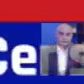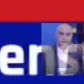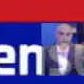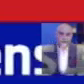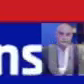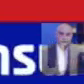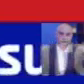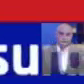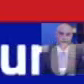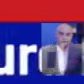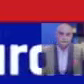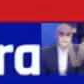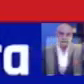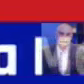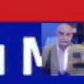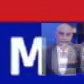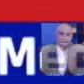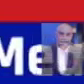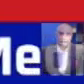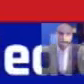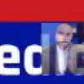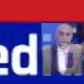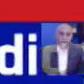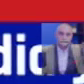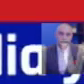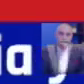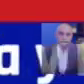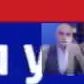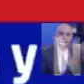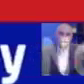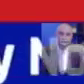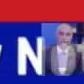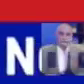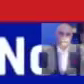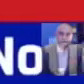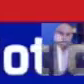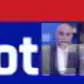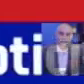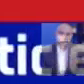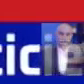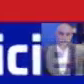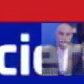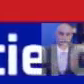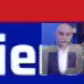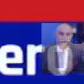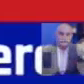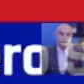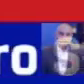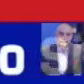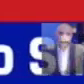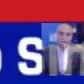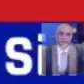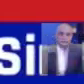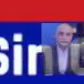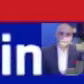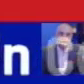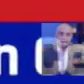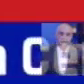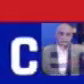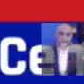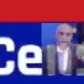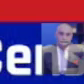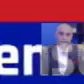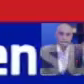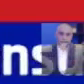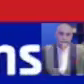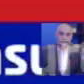de la presidencia al inefable Vicente Fox para que el PAN malgobernara este país. Recordemos